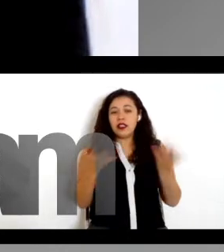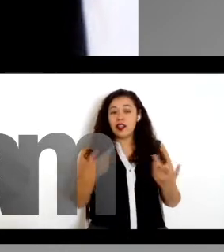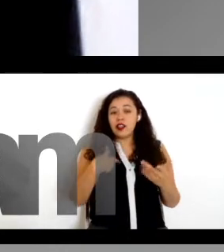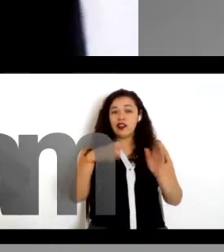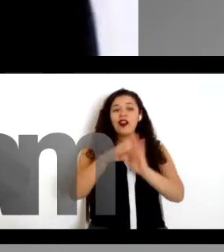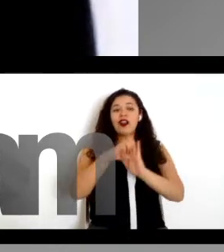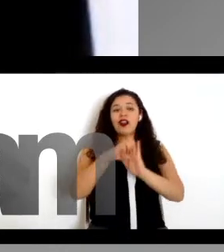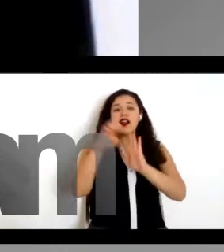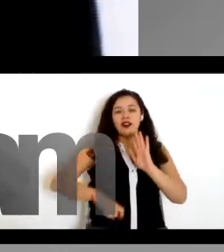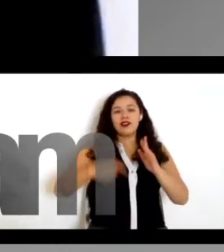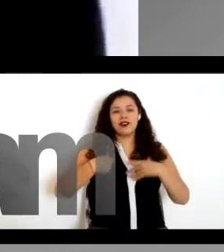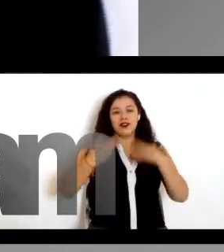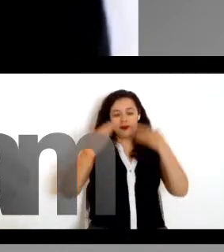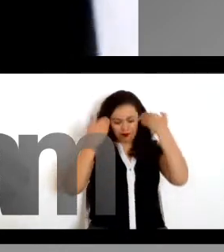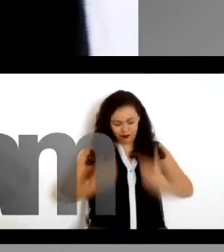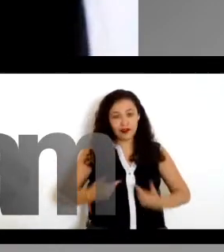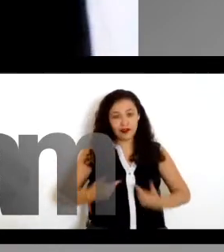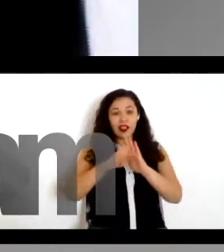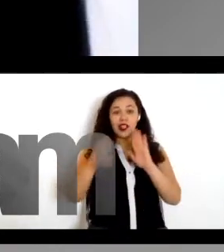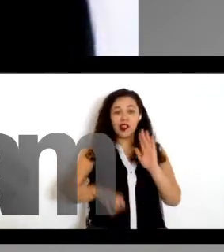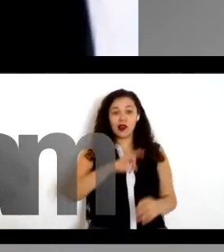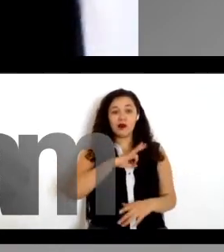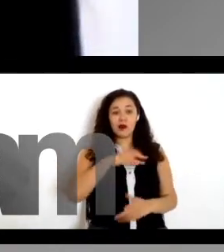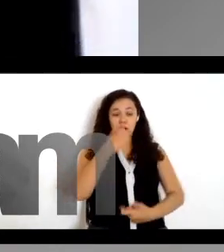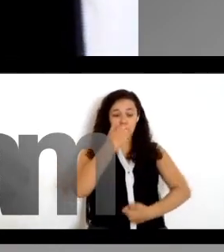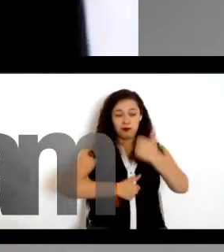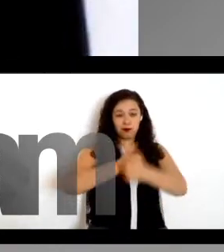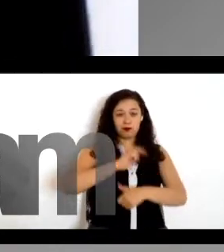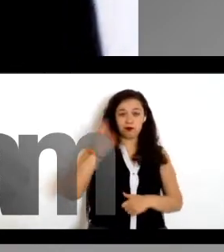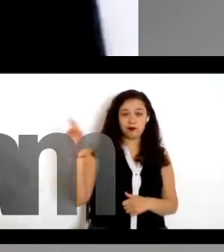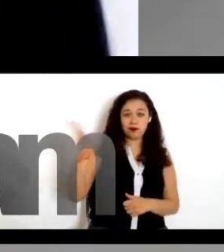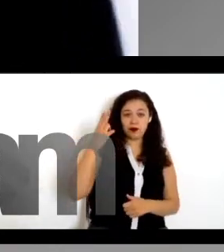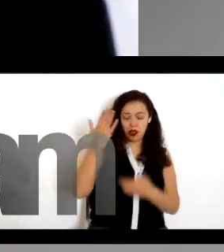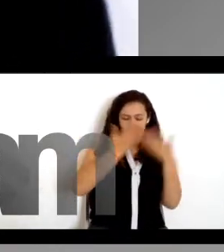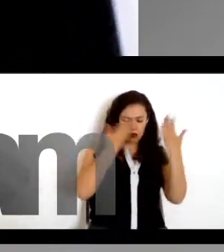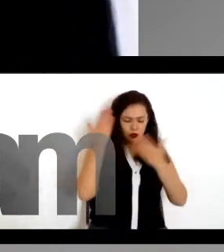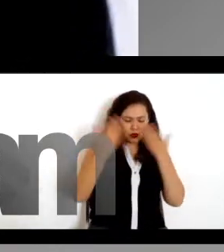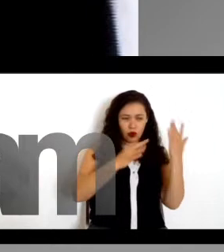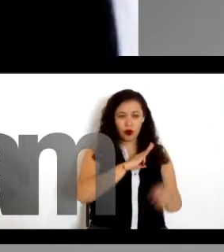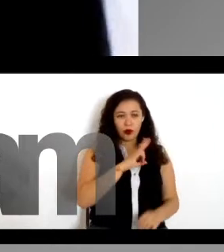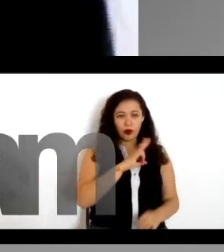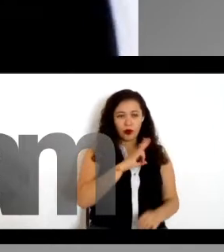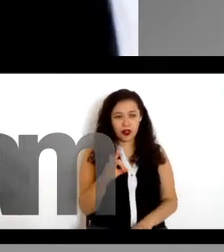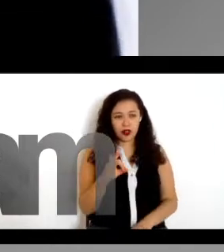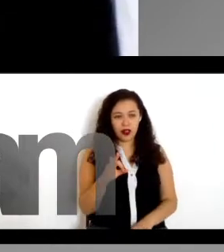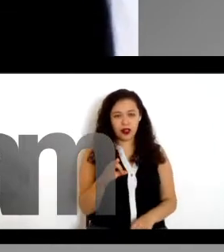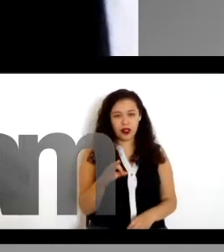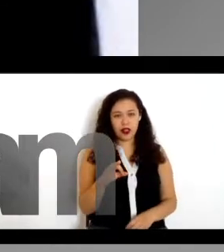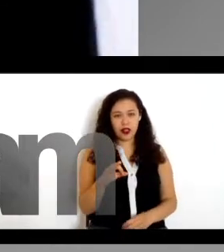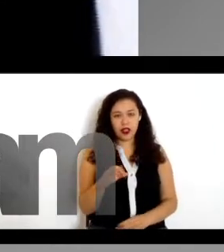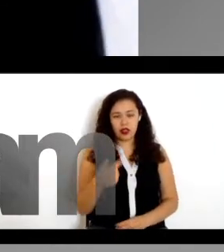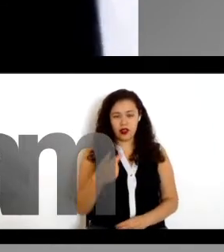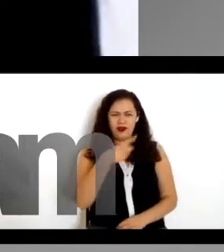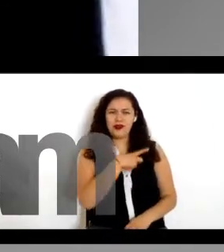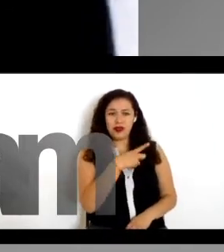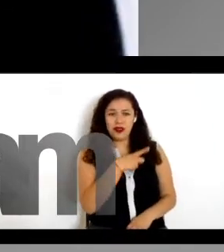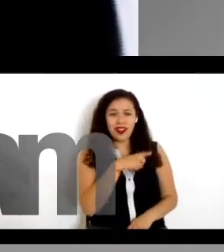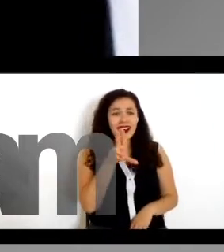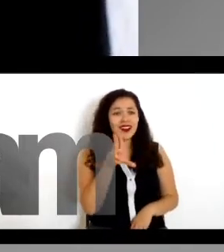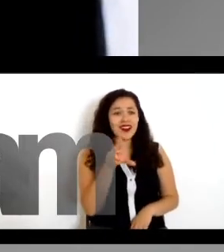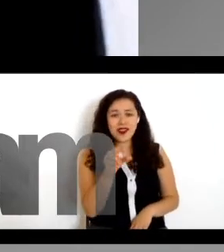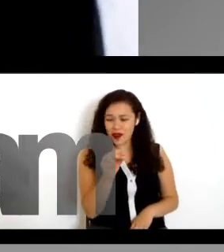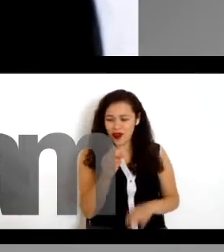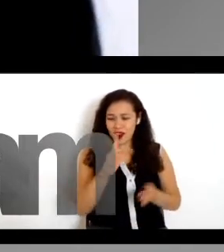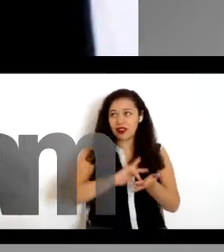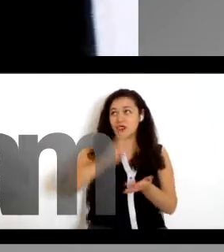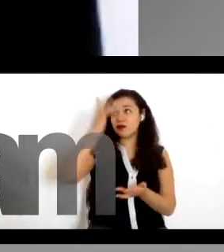claro ejemplo de que se puede estudiar una carrera universitaria y que no hice sola, gracias a Dios, pues